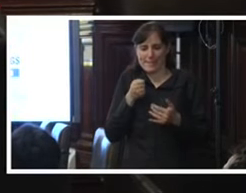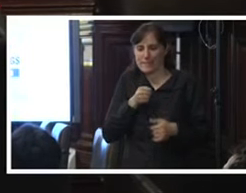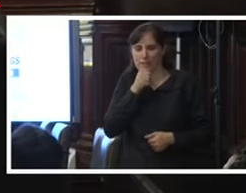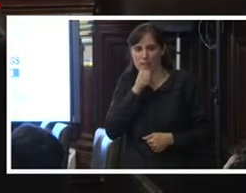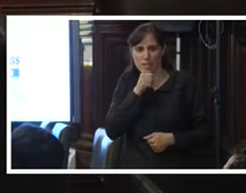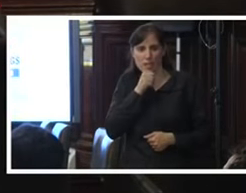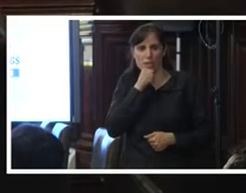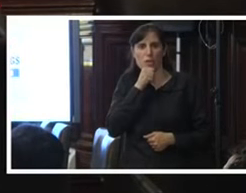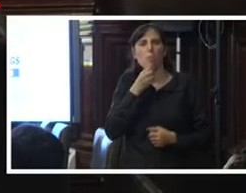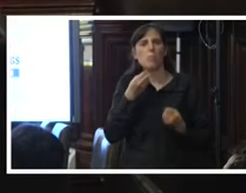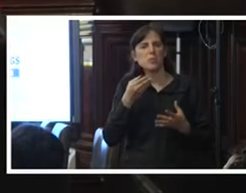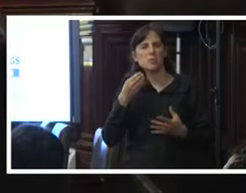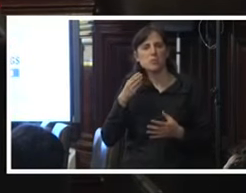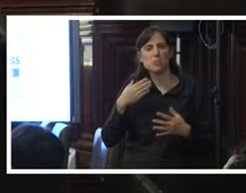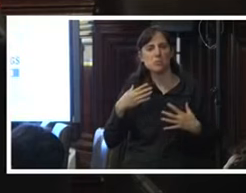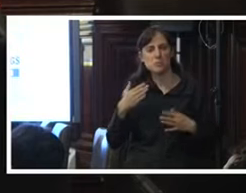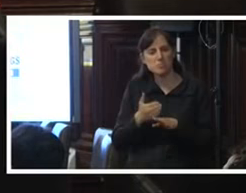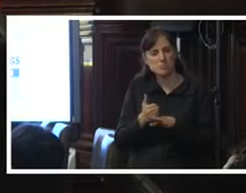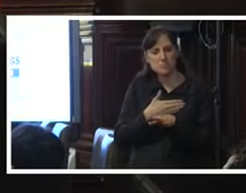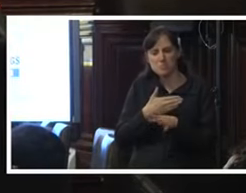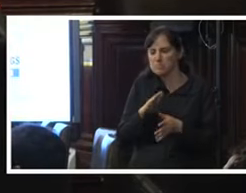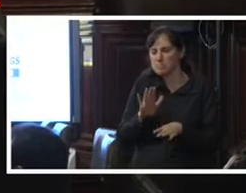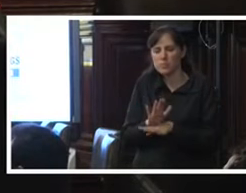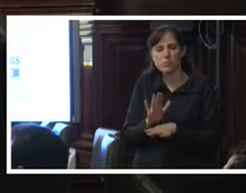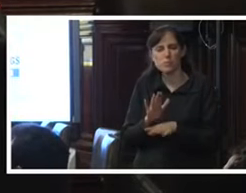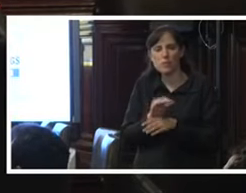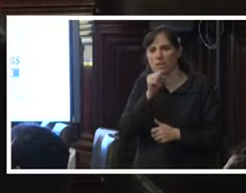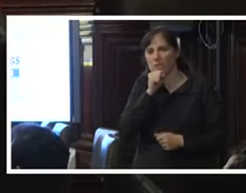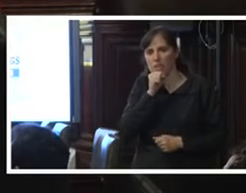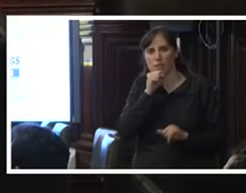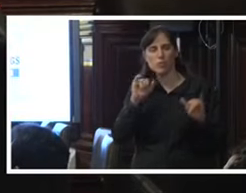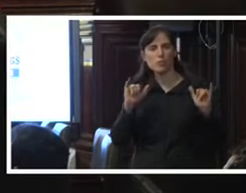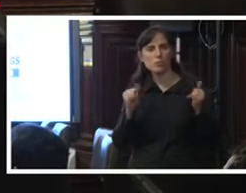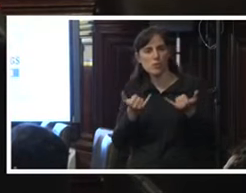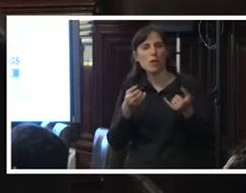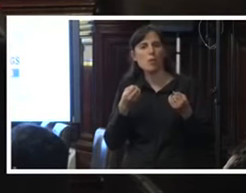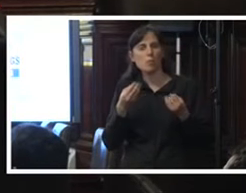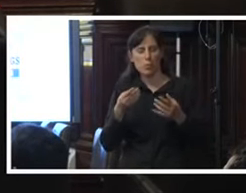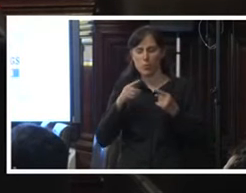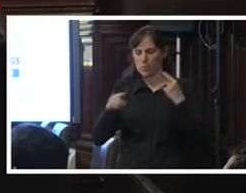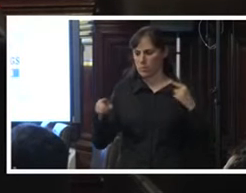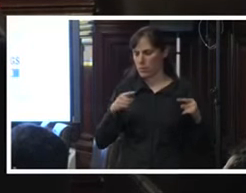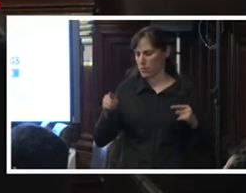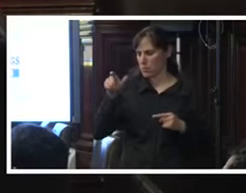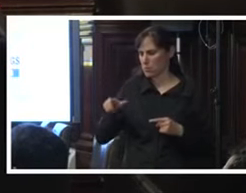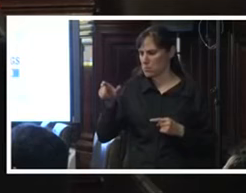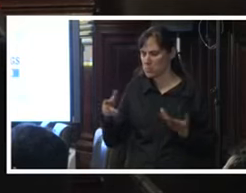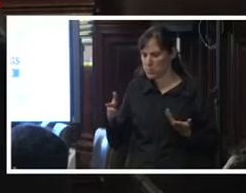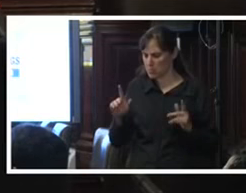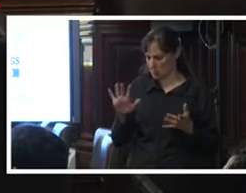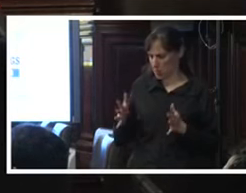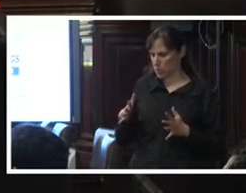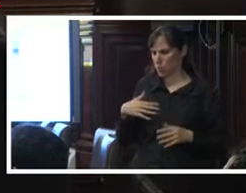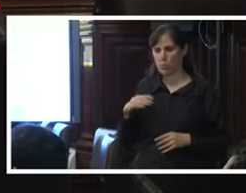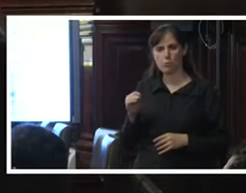edades tempranas se perciben como si estuviesen en la vejez aun cuando en contraste con la población heterosexual se encuentren jóvenes